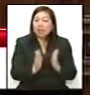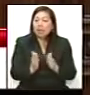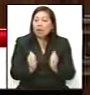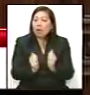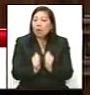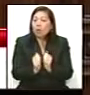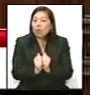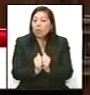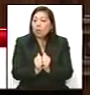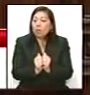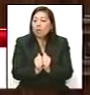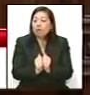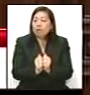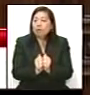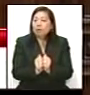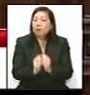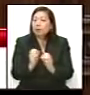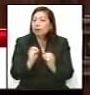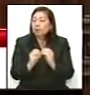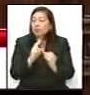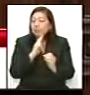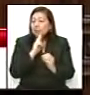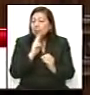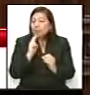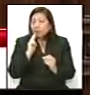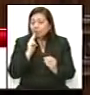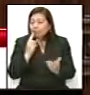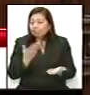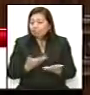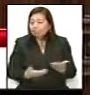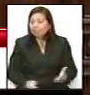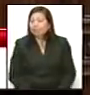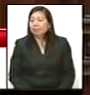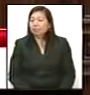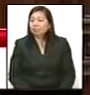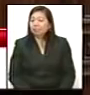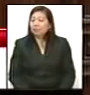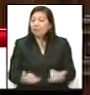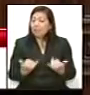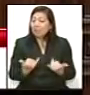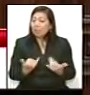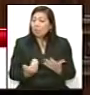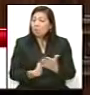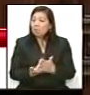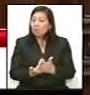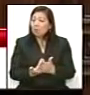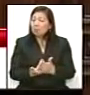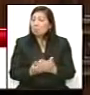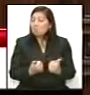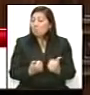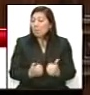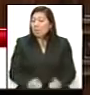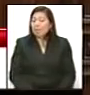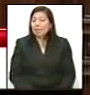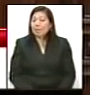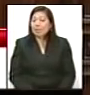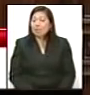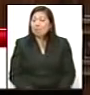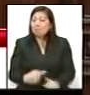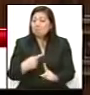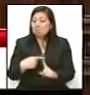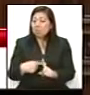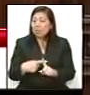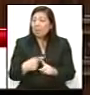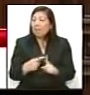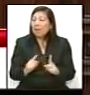con el restaurante correspondiente, ¿no? Entonces, este es un modelo simpático, positivo.